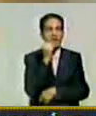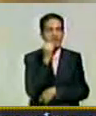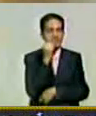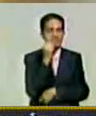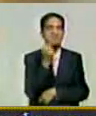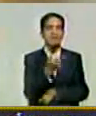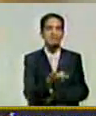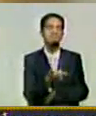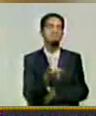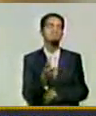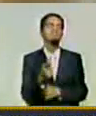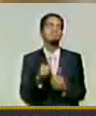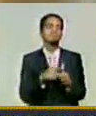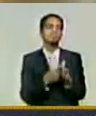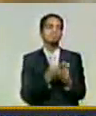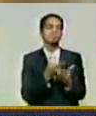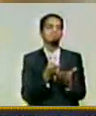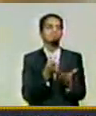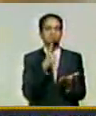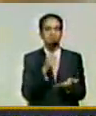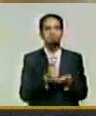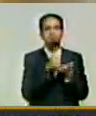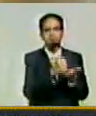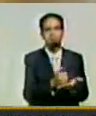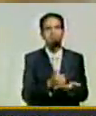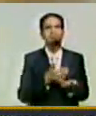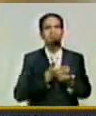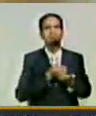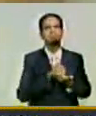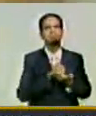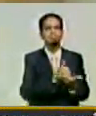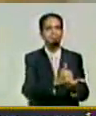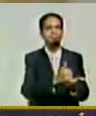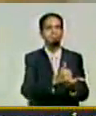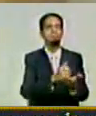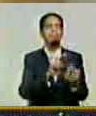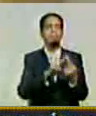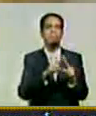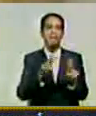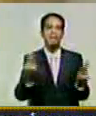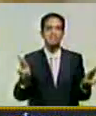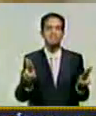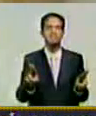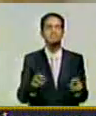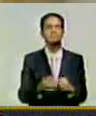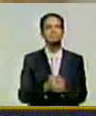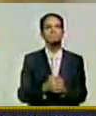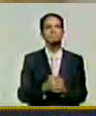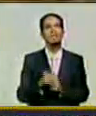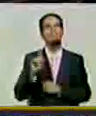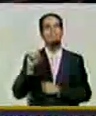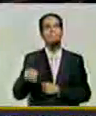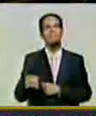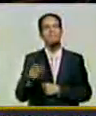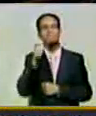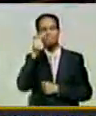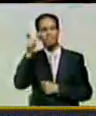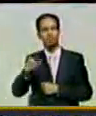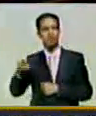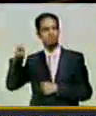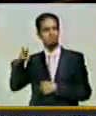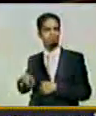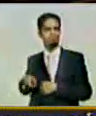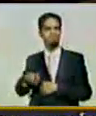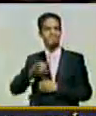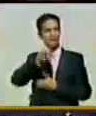mesa, partidos de oposición como COPEI, que fue el más votado durante el 20 de mayo, ex candidatos como el pastor Bertucci, y de igual manera lo